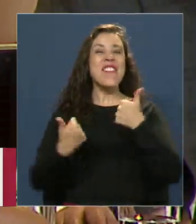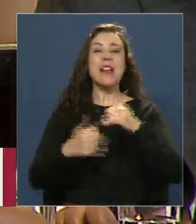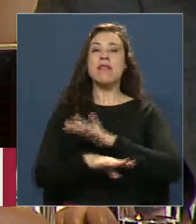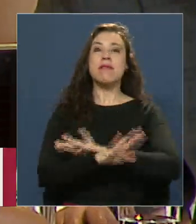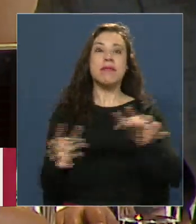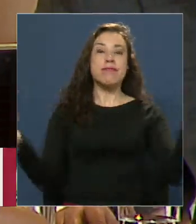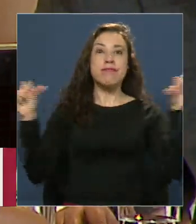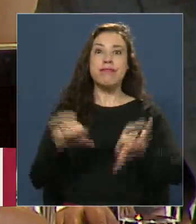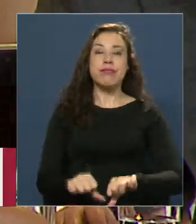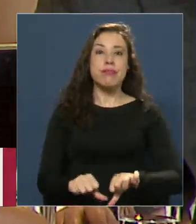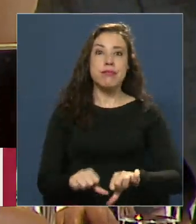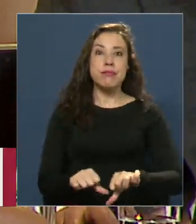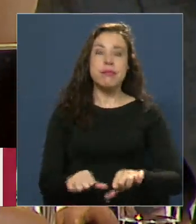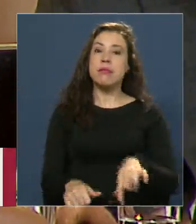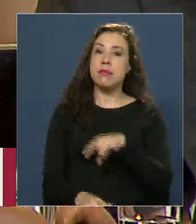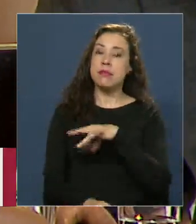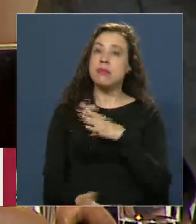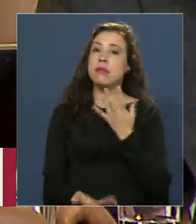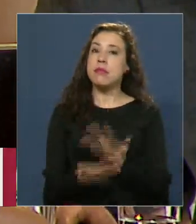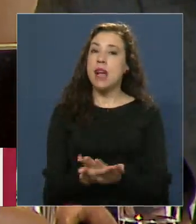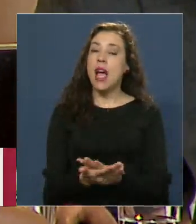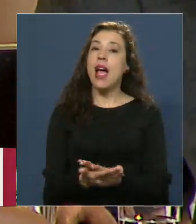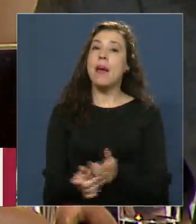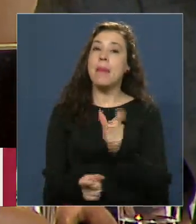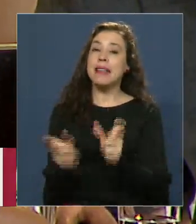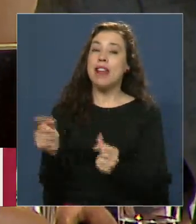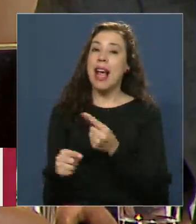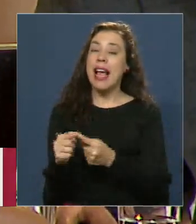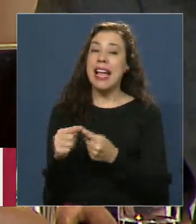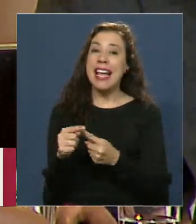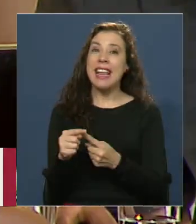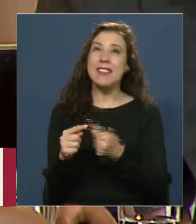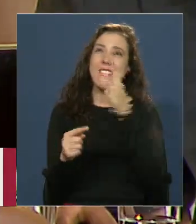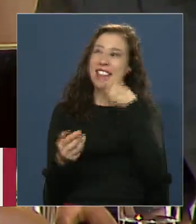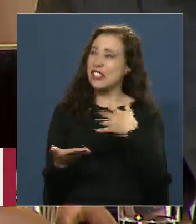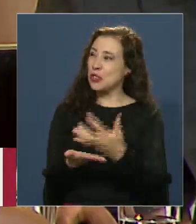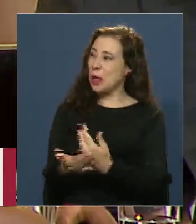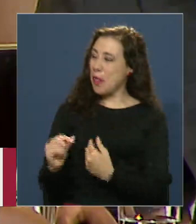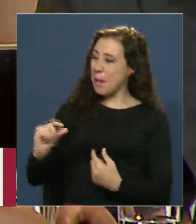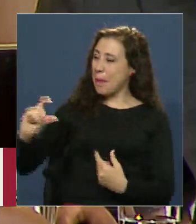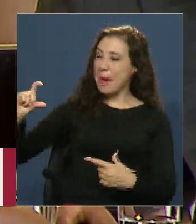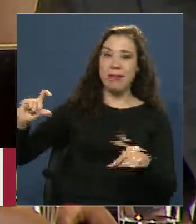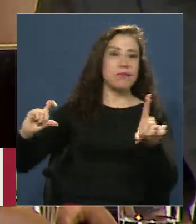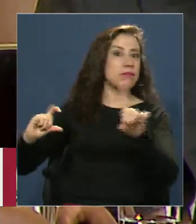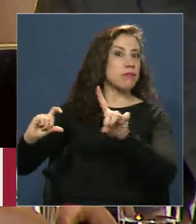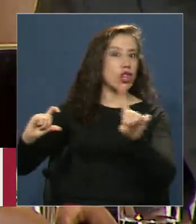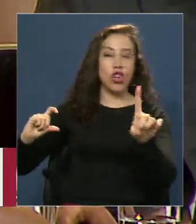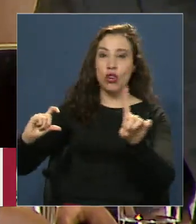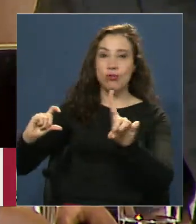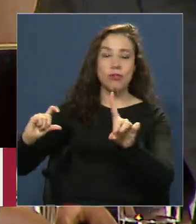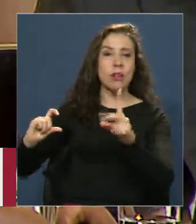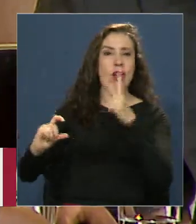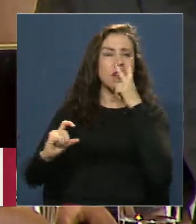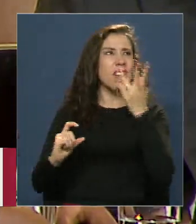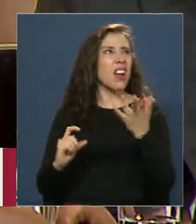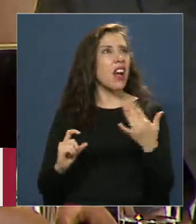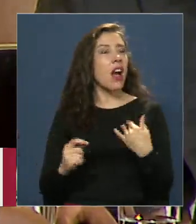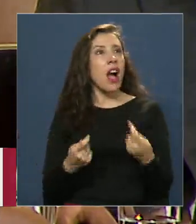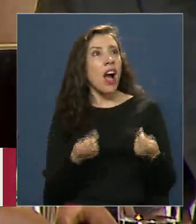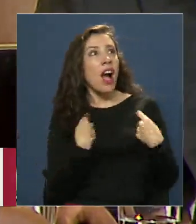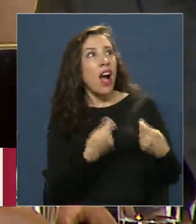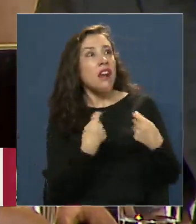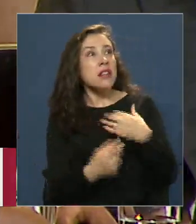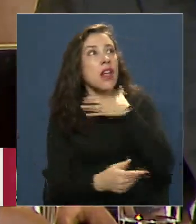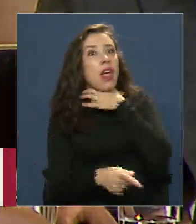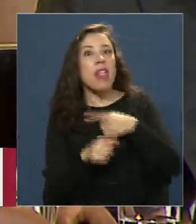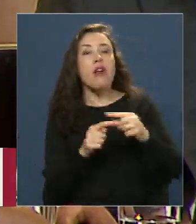anteriormente. En Chile, tenemos una clase media que no ve subir sus sueldos, pero en cambio ve aumentar sus